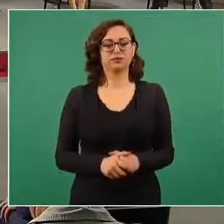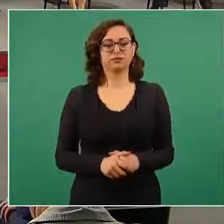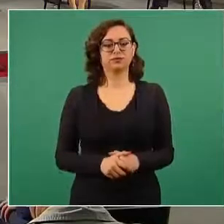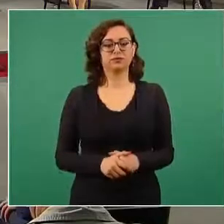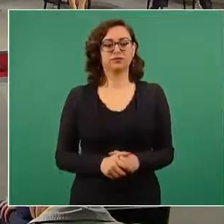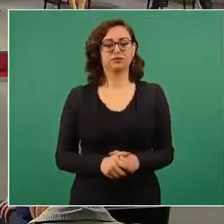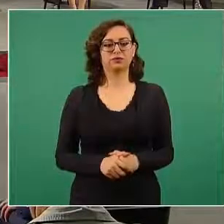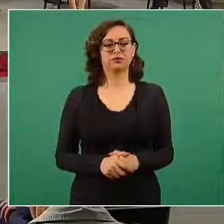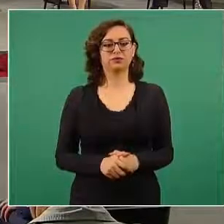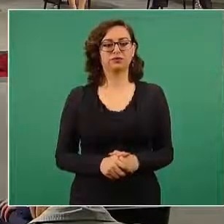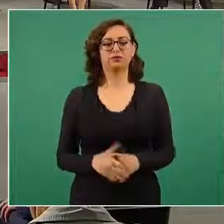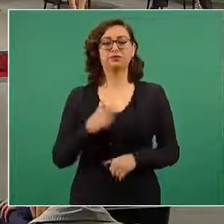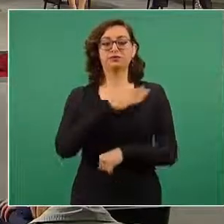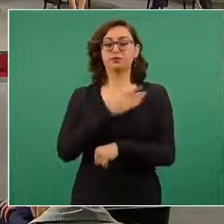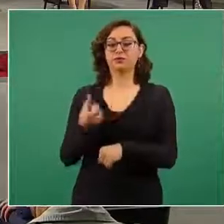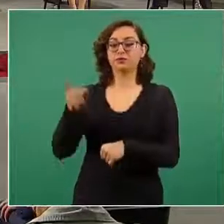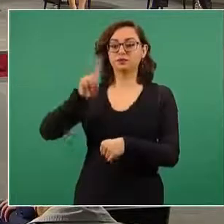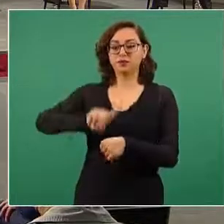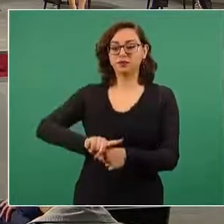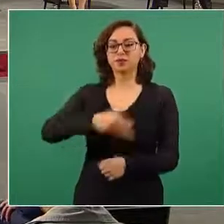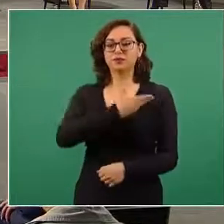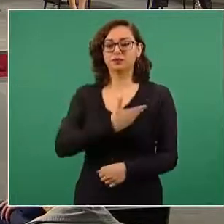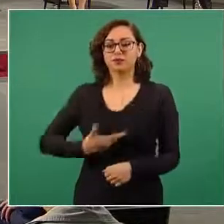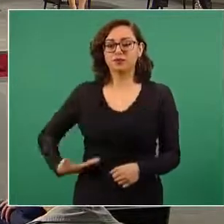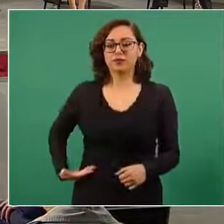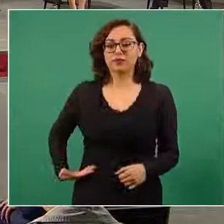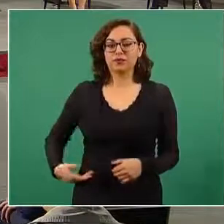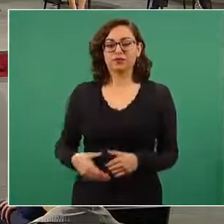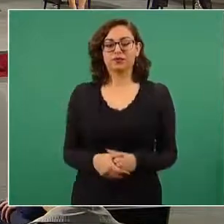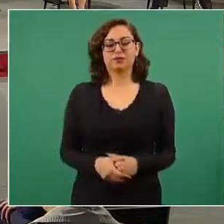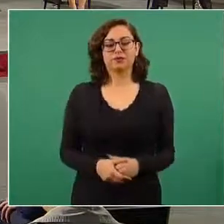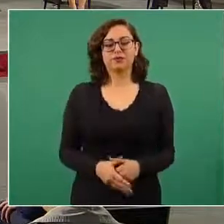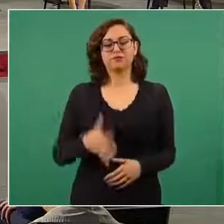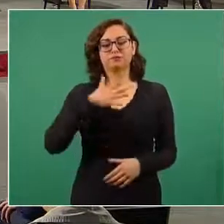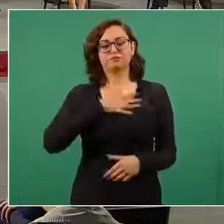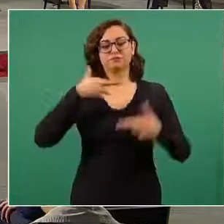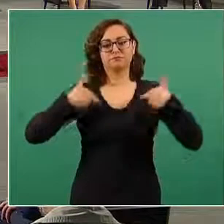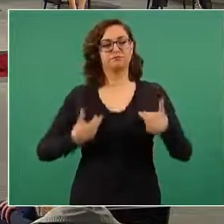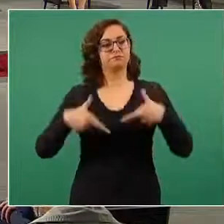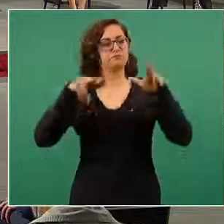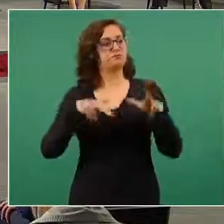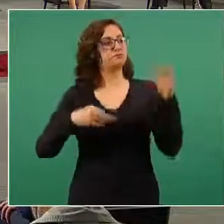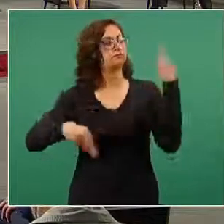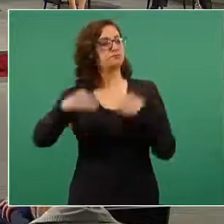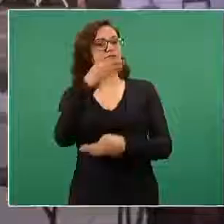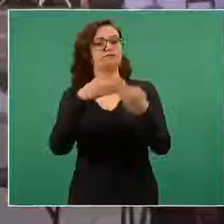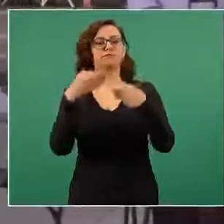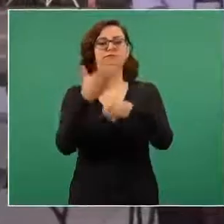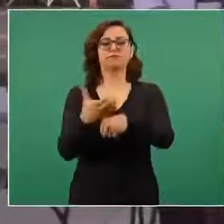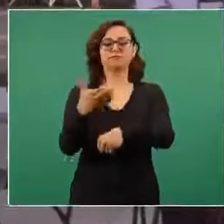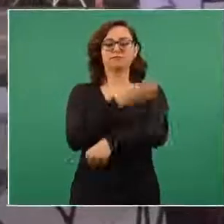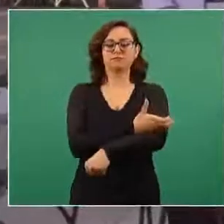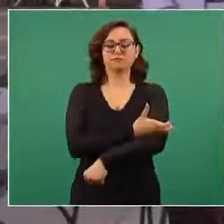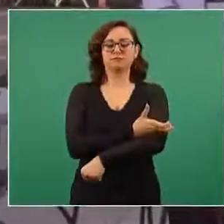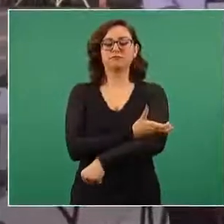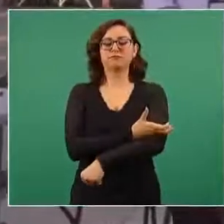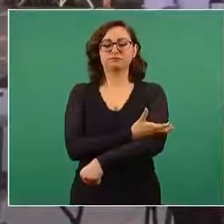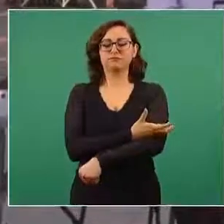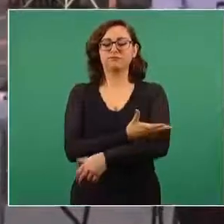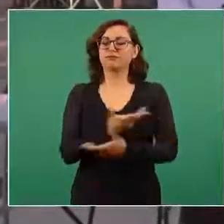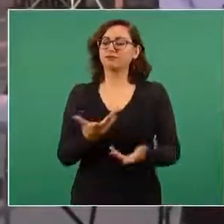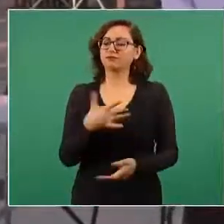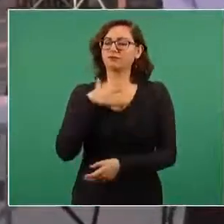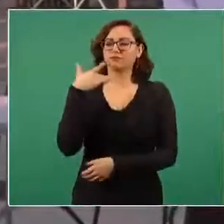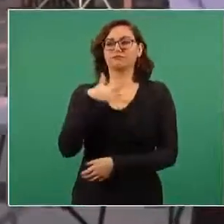Doctores. Buenos días, señor presidente. A nombre de todos mis compañeros, agradezco este momento